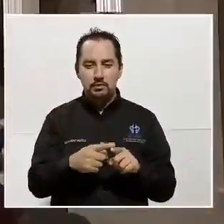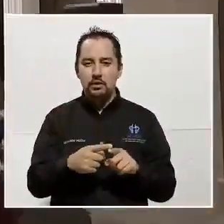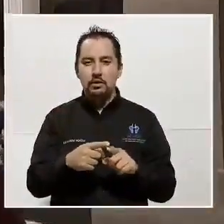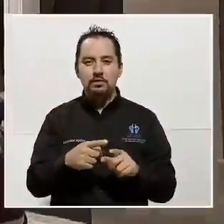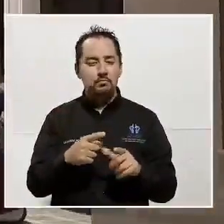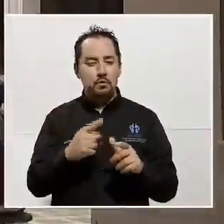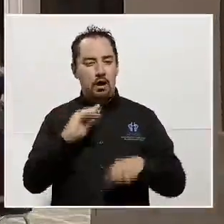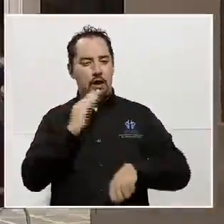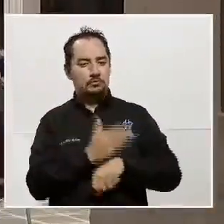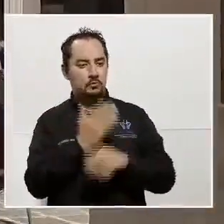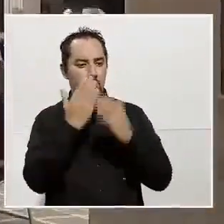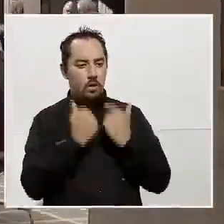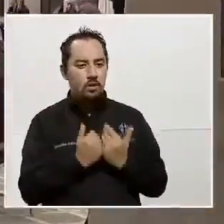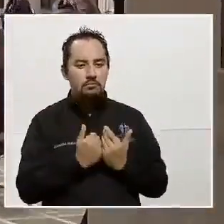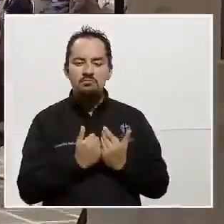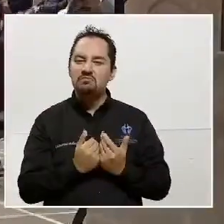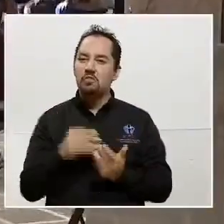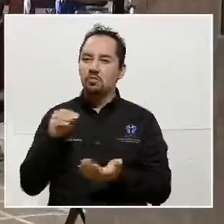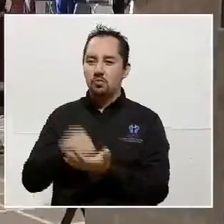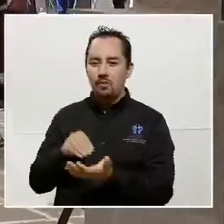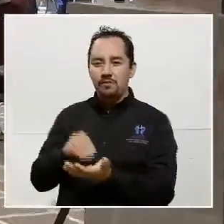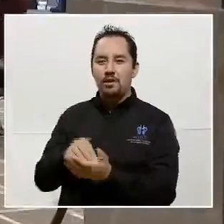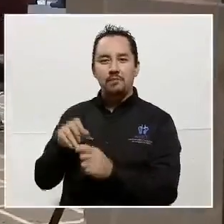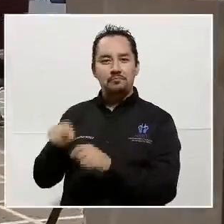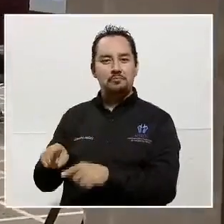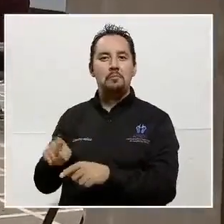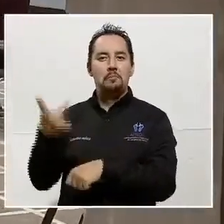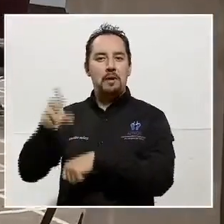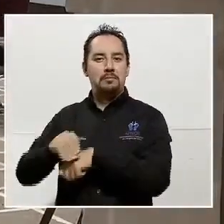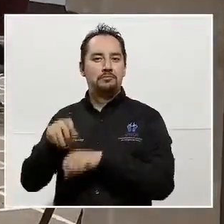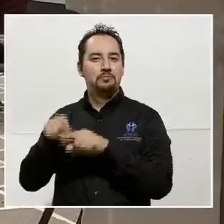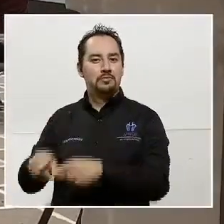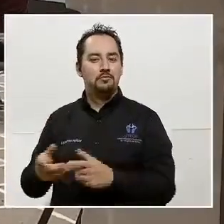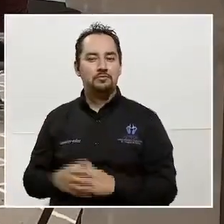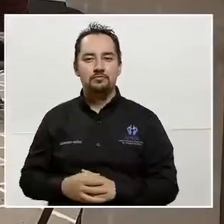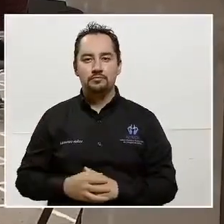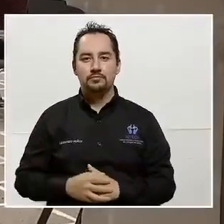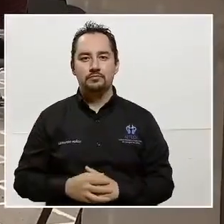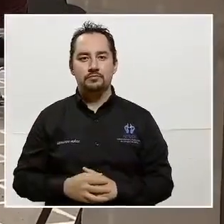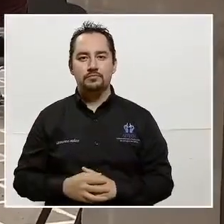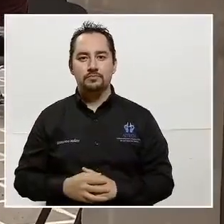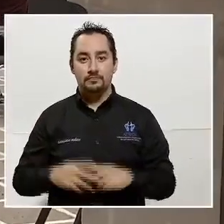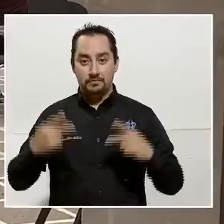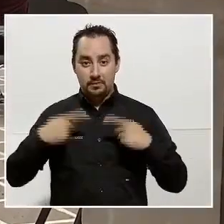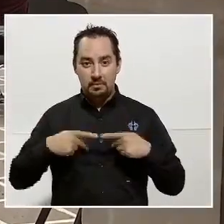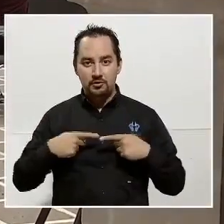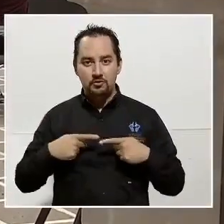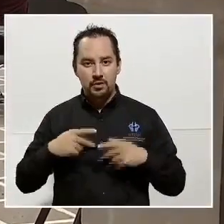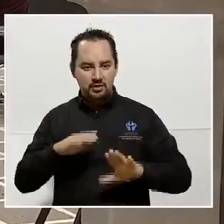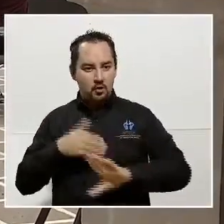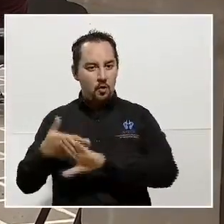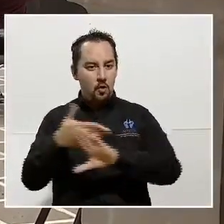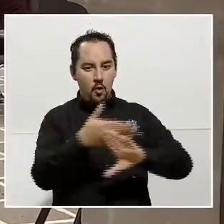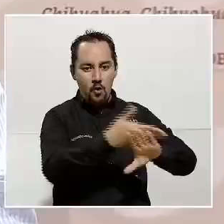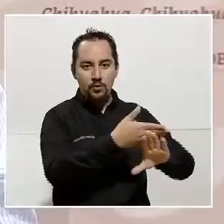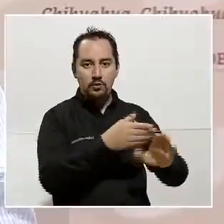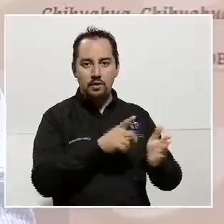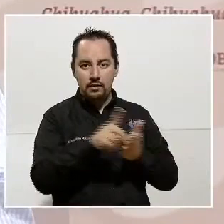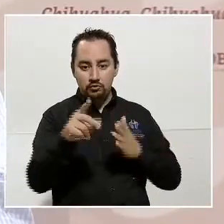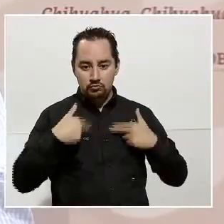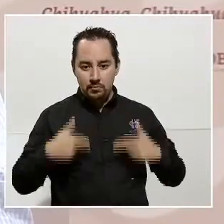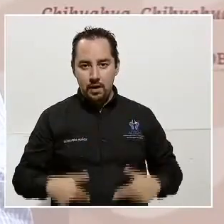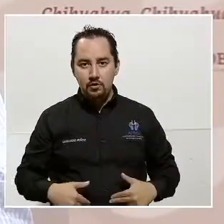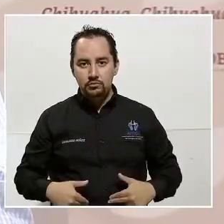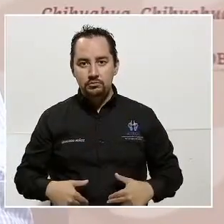presente. Es inevitable que las víctimas de violaciones a los derechos humanos